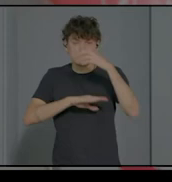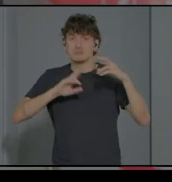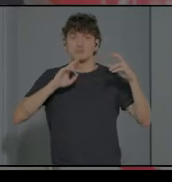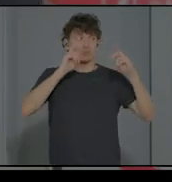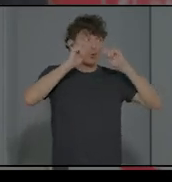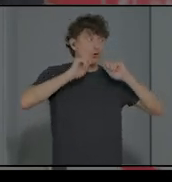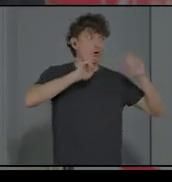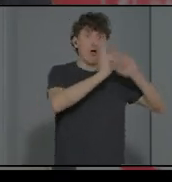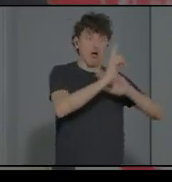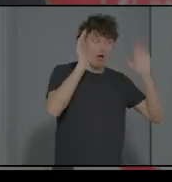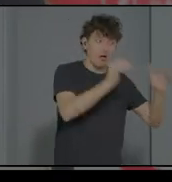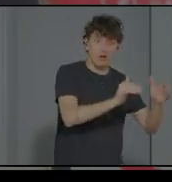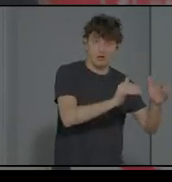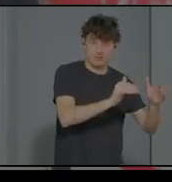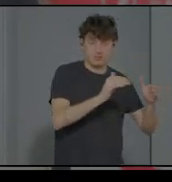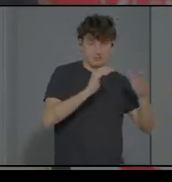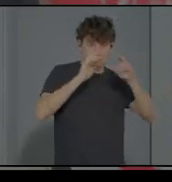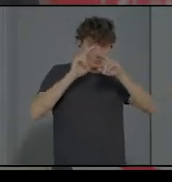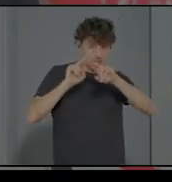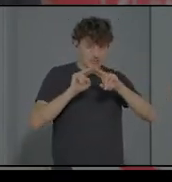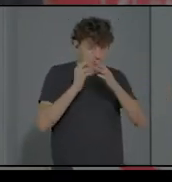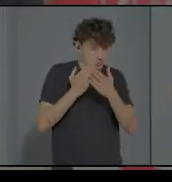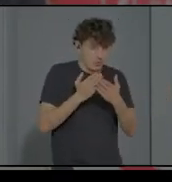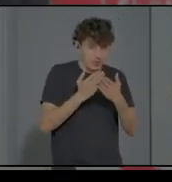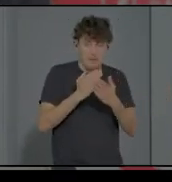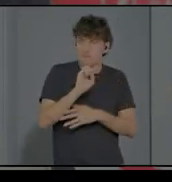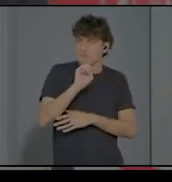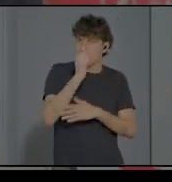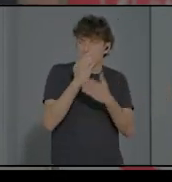Llevamos a cabo un primer estudio en un grupo de mujeres italianas